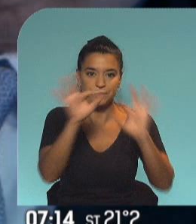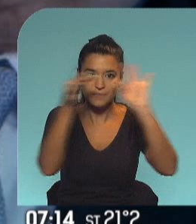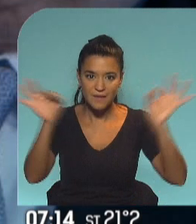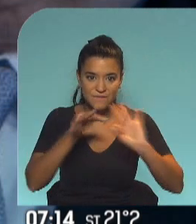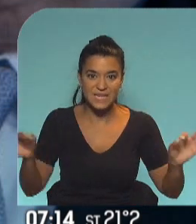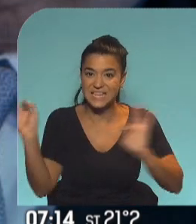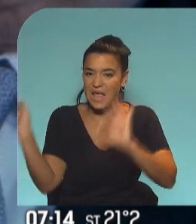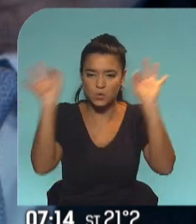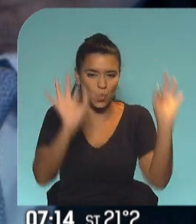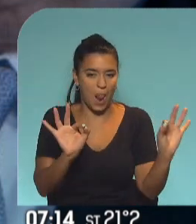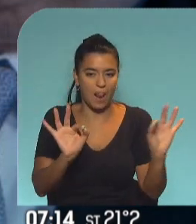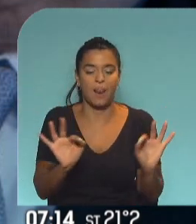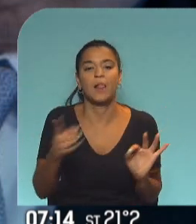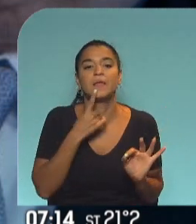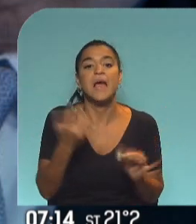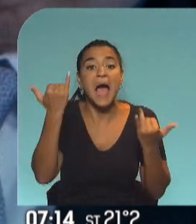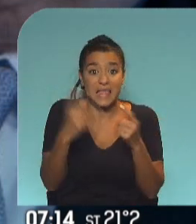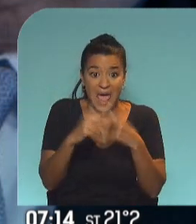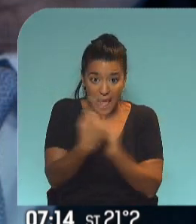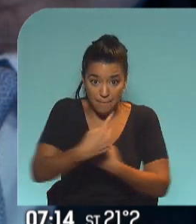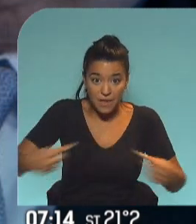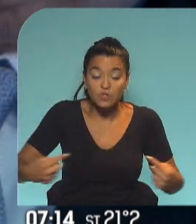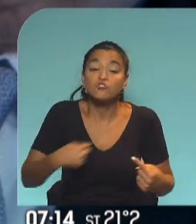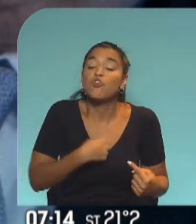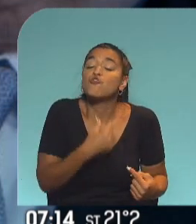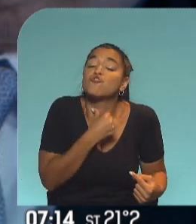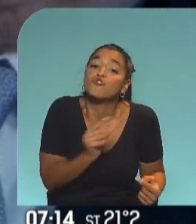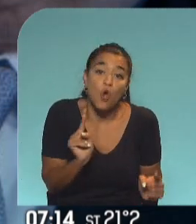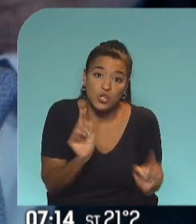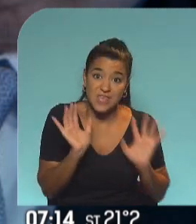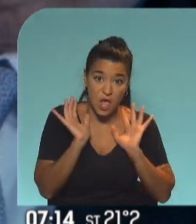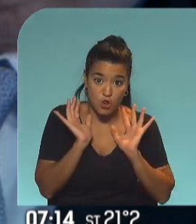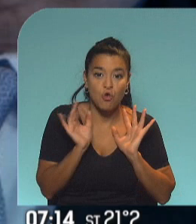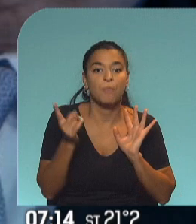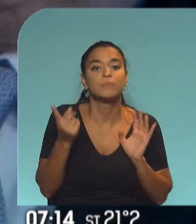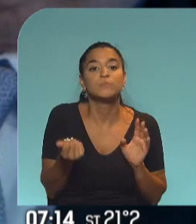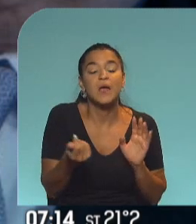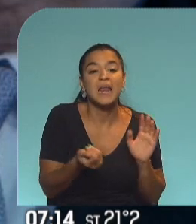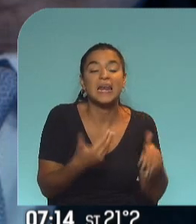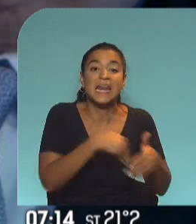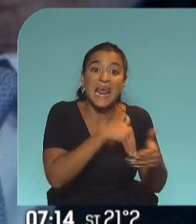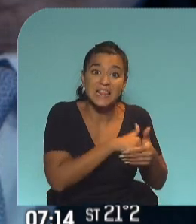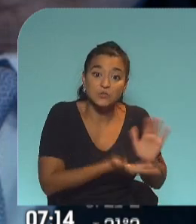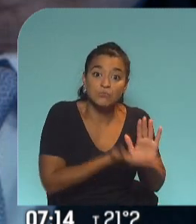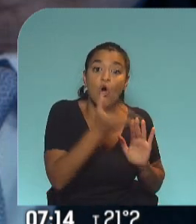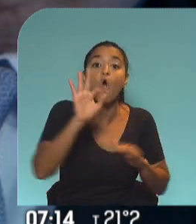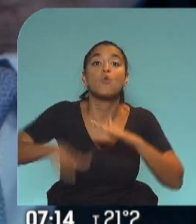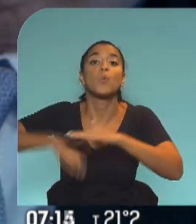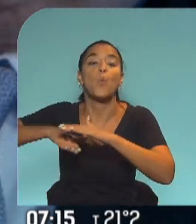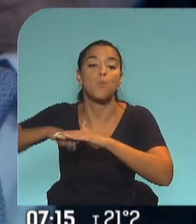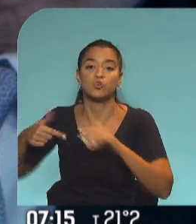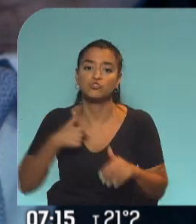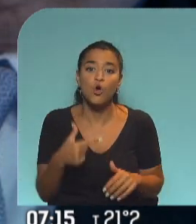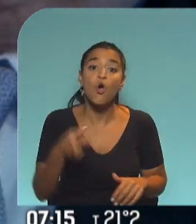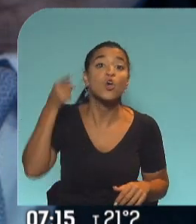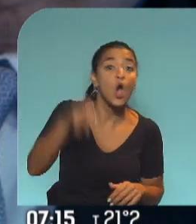frase textual. Tenemos herramientas que preferiría no usar, subir retenciones o poner cupos. No estoy